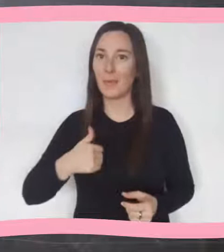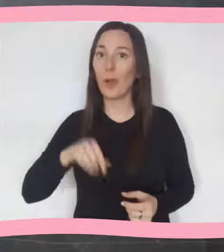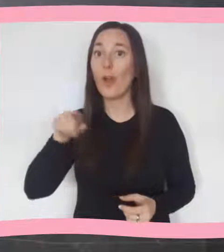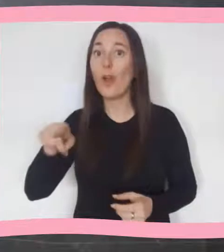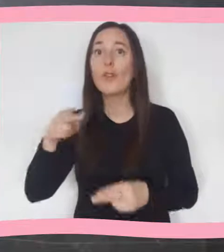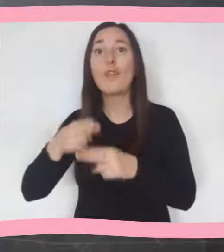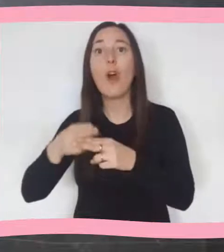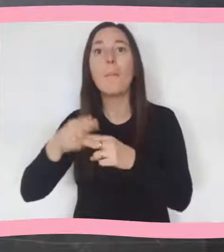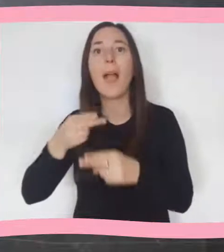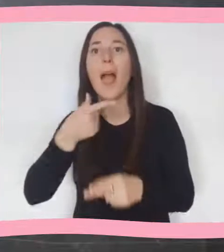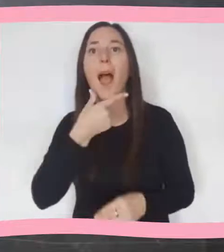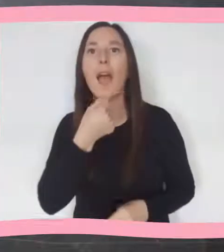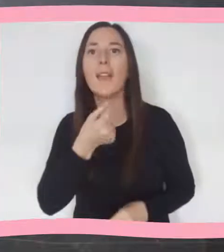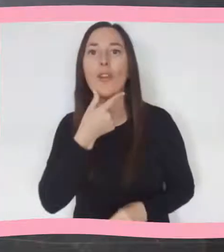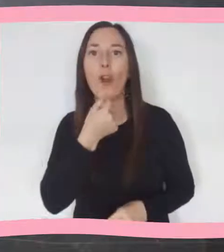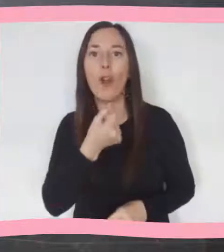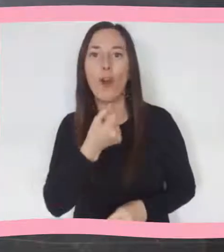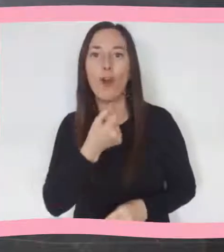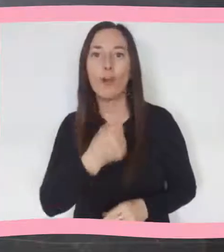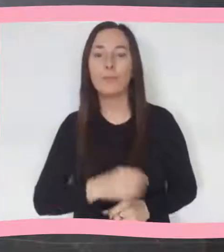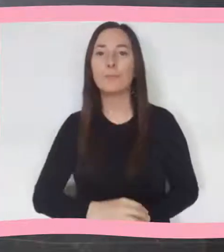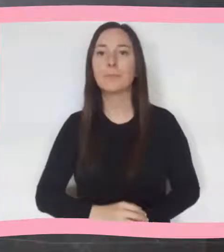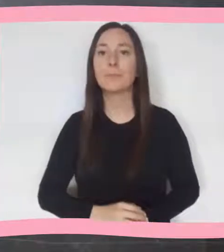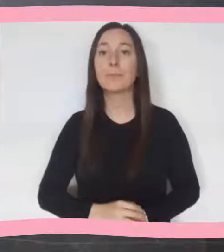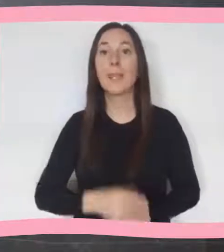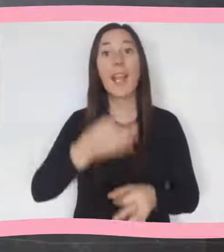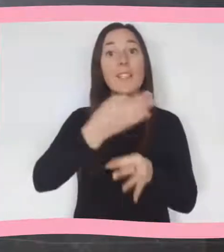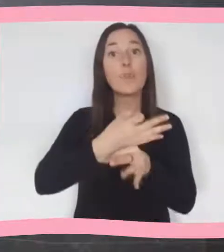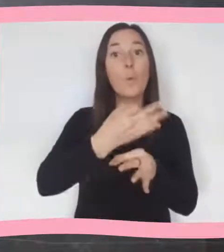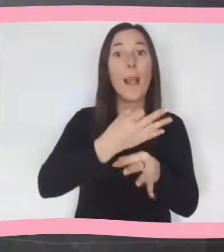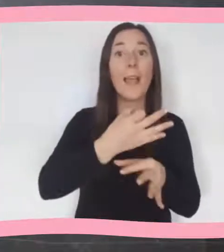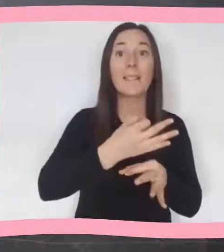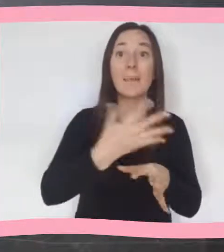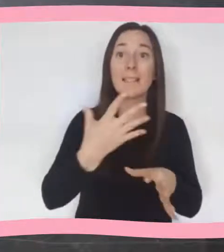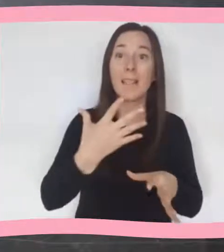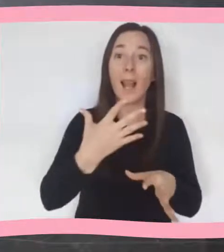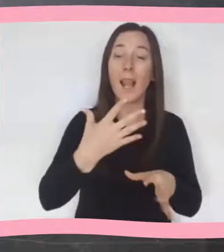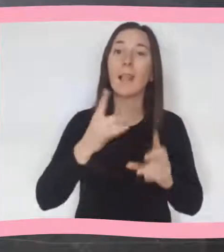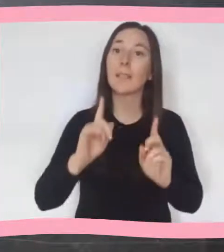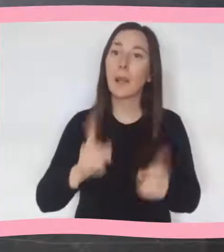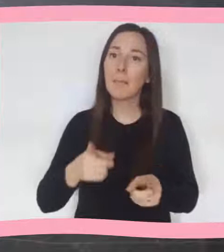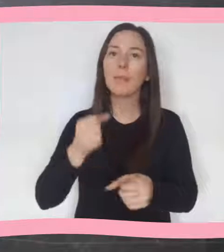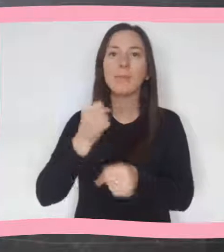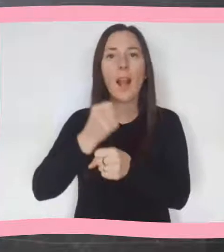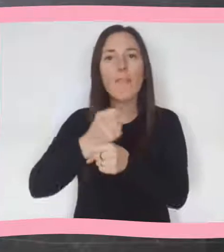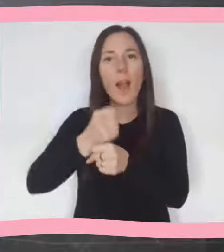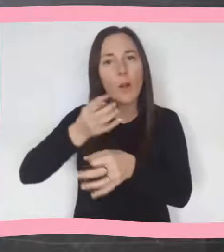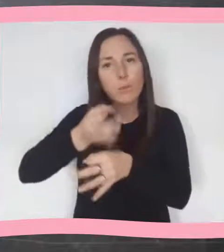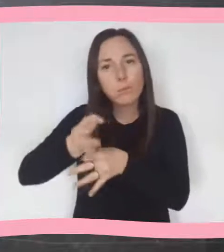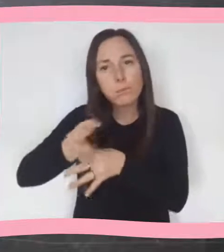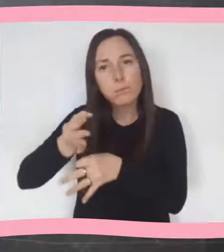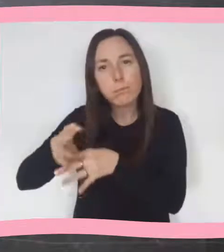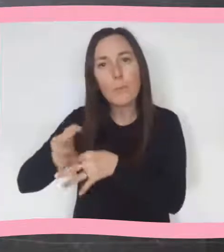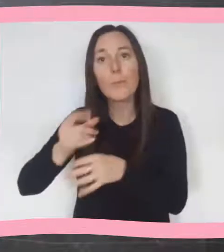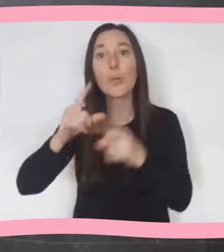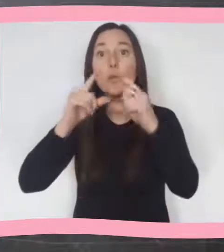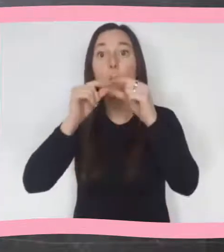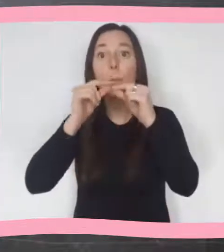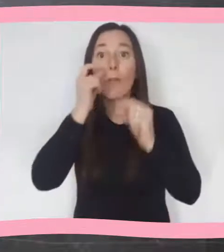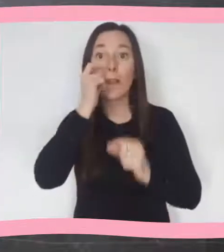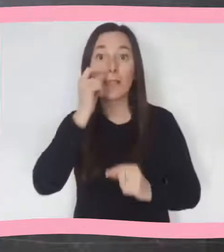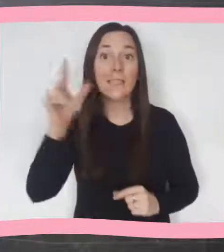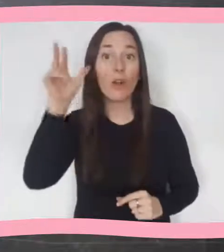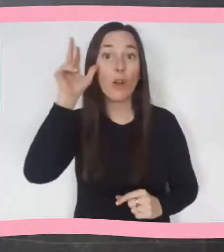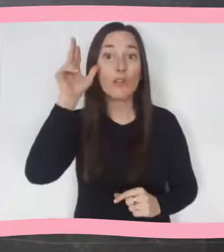La Escuela Especial y de Formación Laboral, número 28, profesor Bartolomea